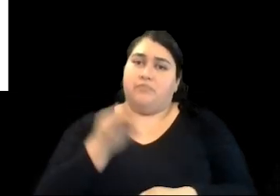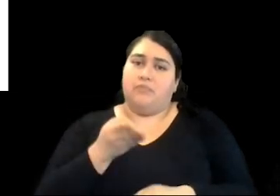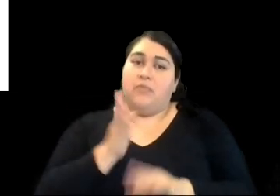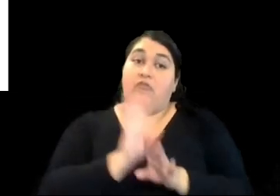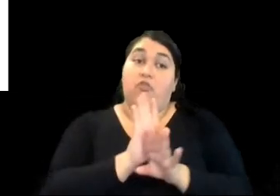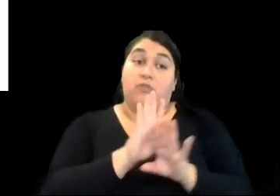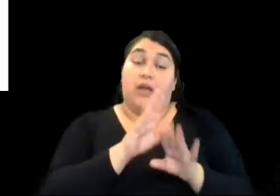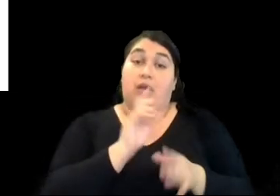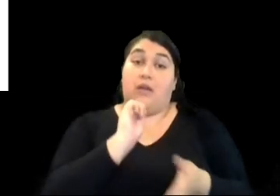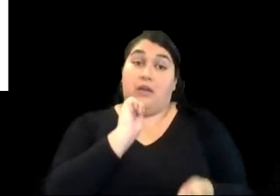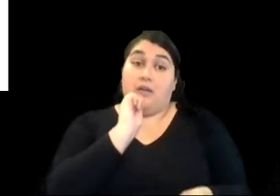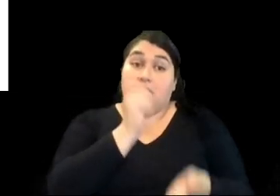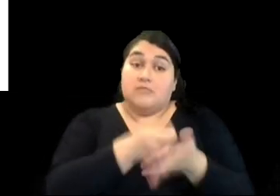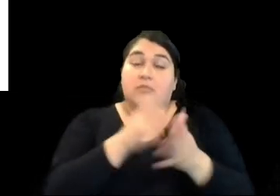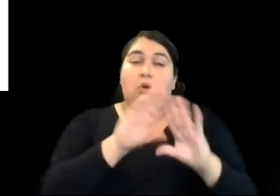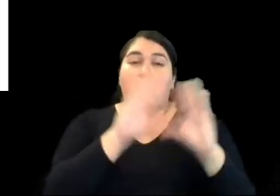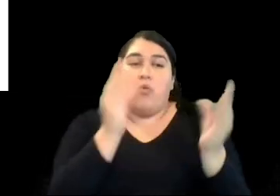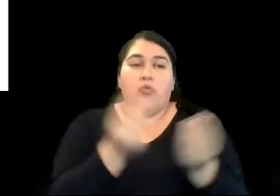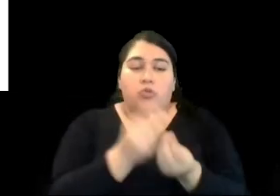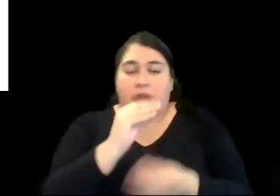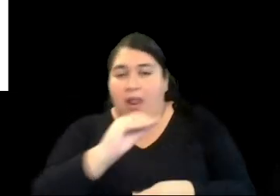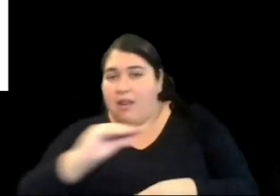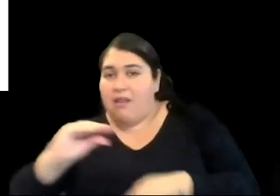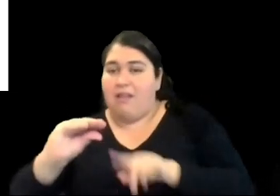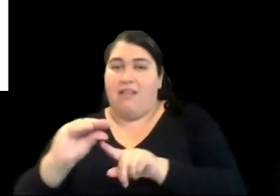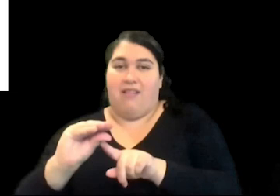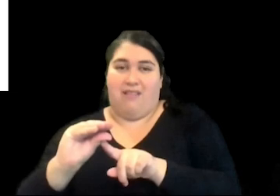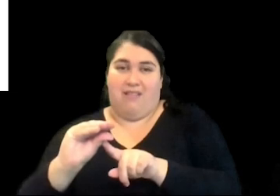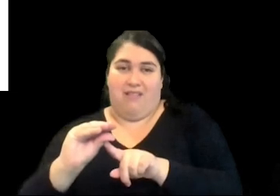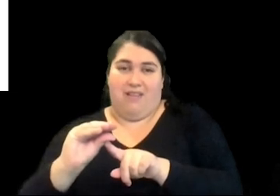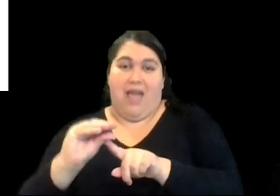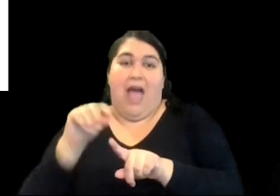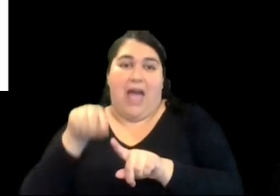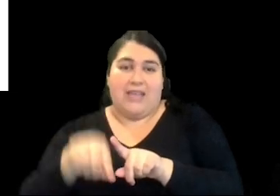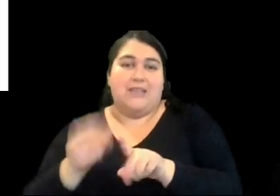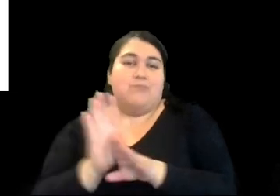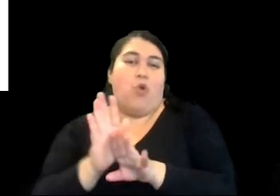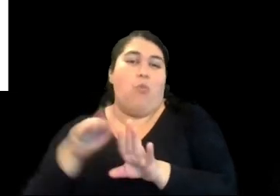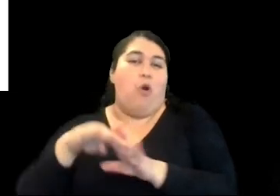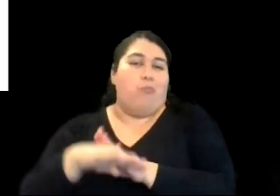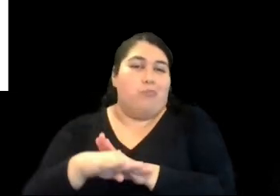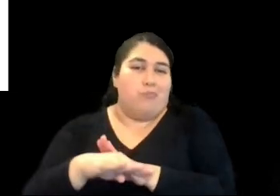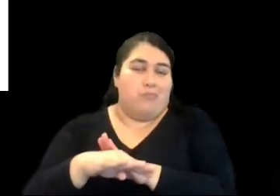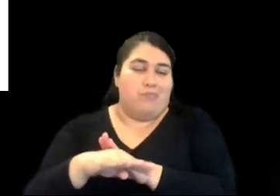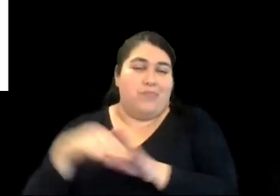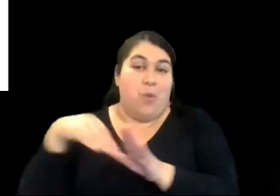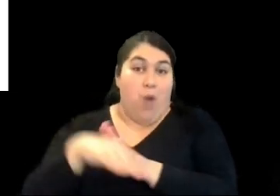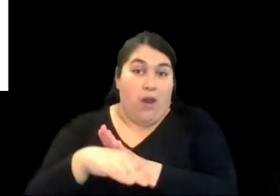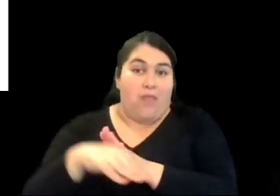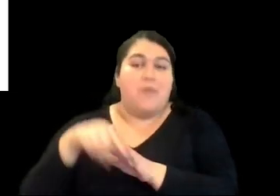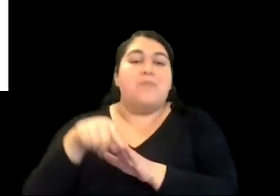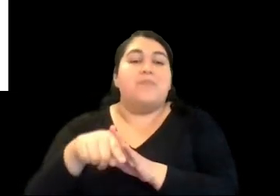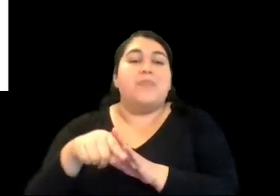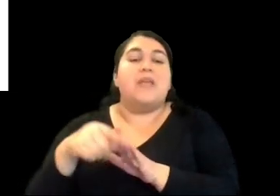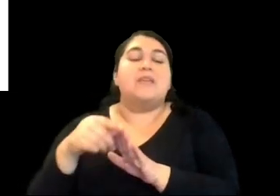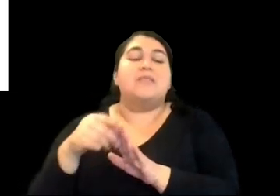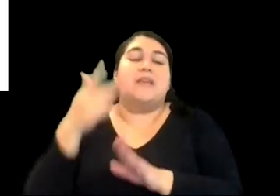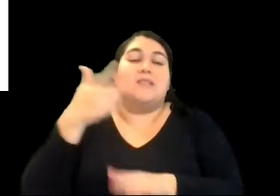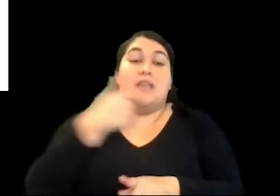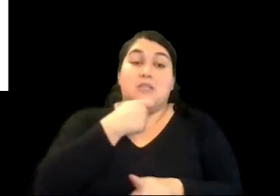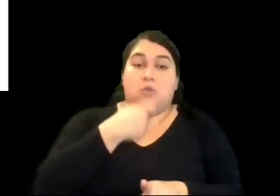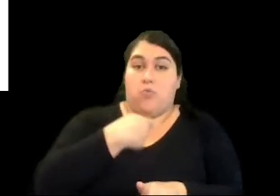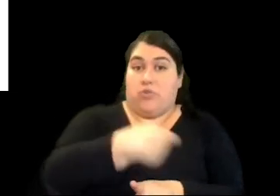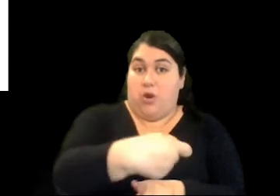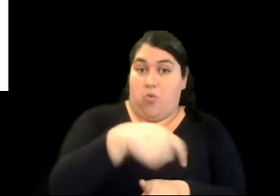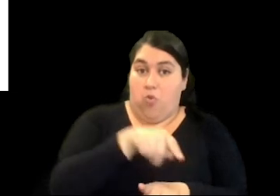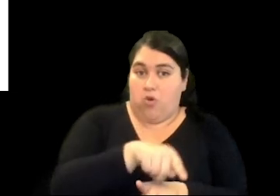deuda consolidada. En este caso sí hay un pago a cuenta. En estos planes de pago contado de estas 3 cuotas, no hay